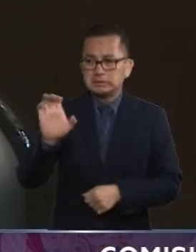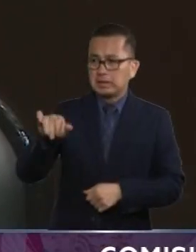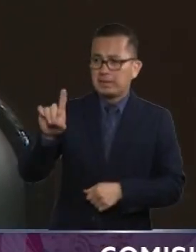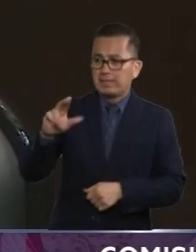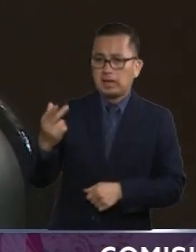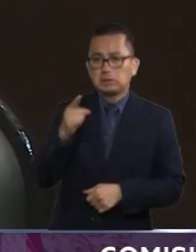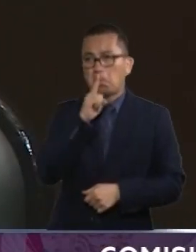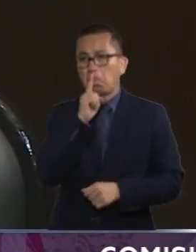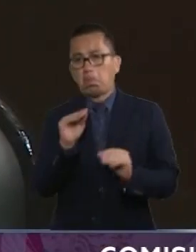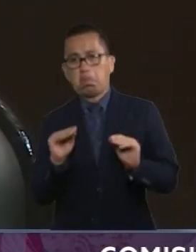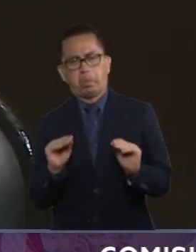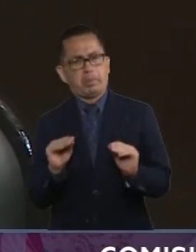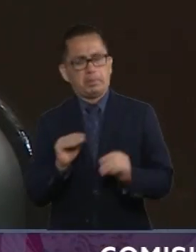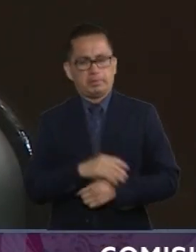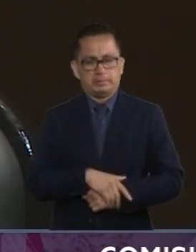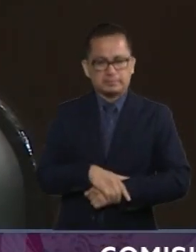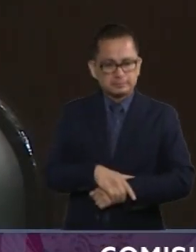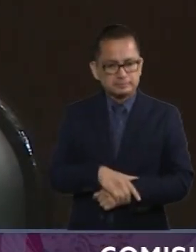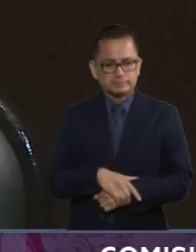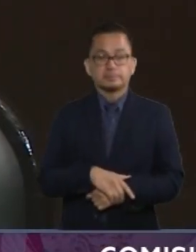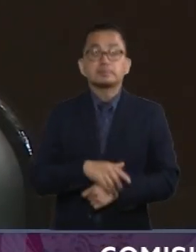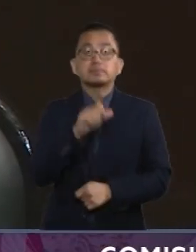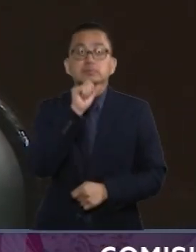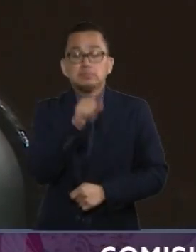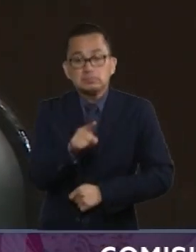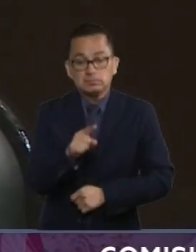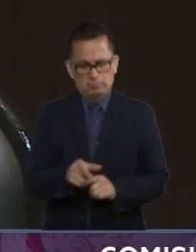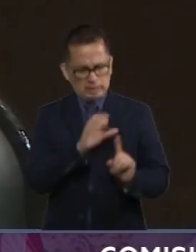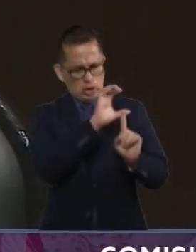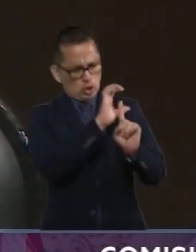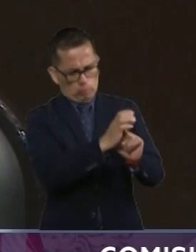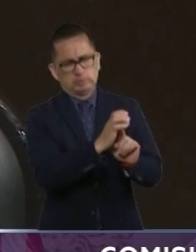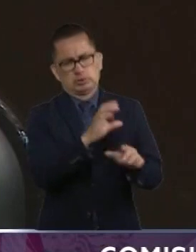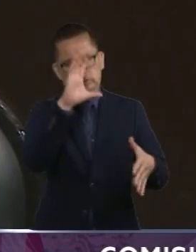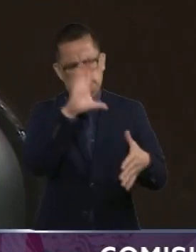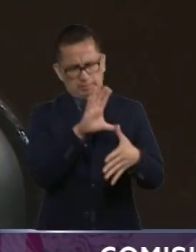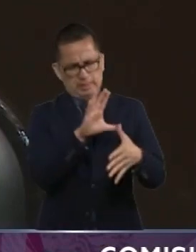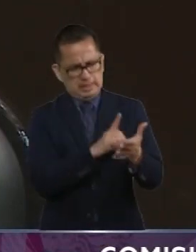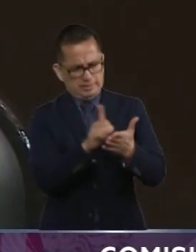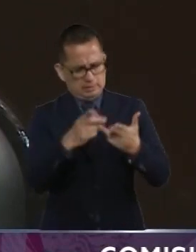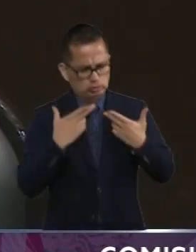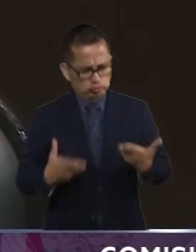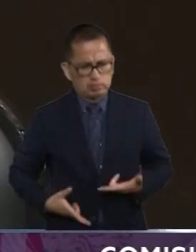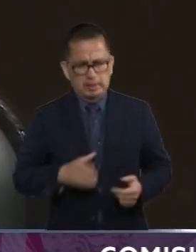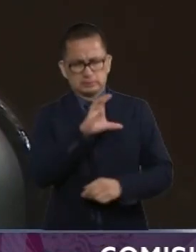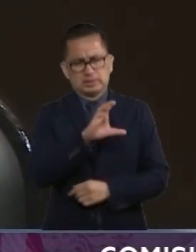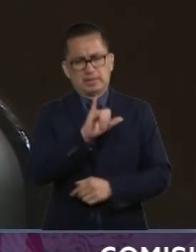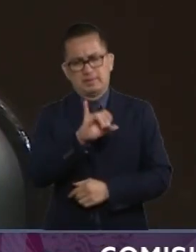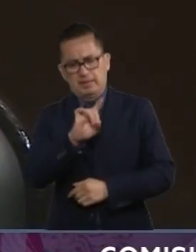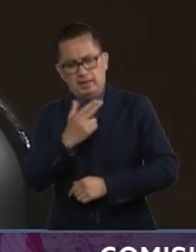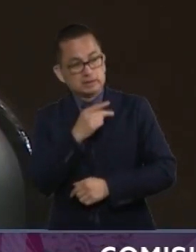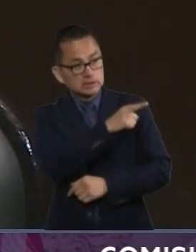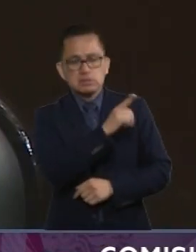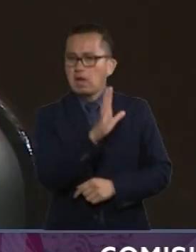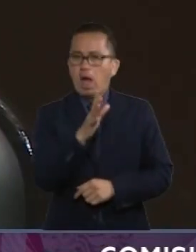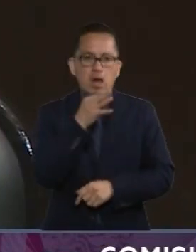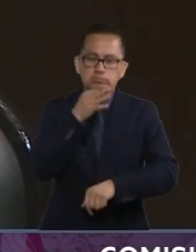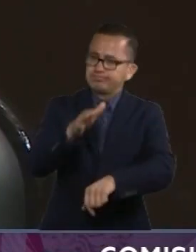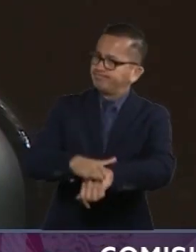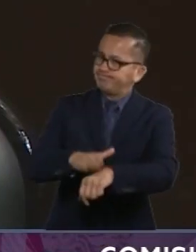silencio. Por otro lado, la Comisión Interamericana de Derechos Humanos ha manifestado su preocupación ante